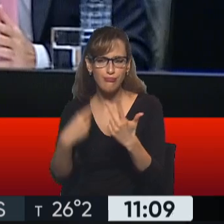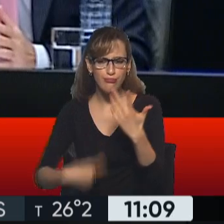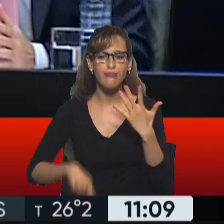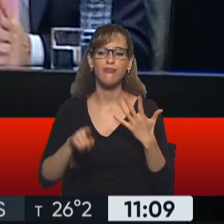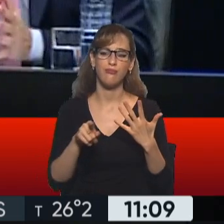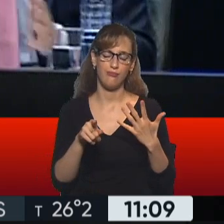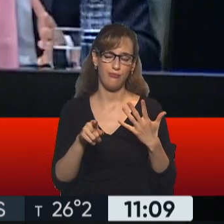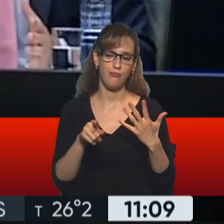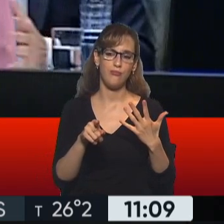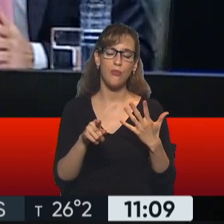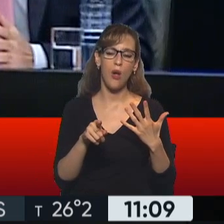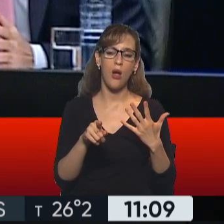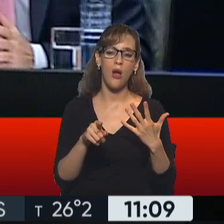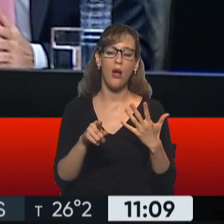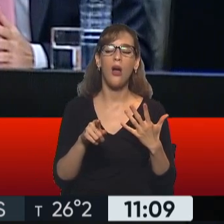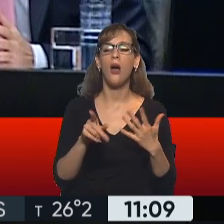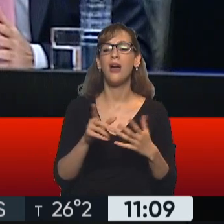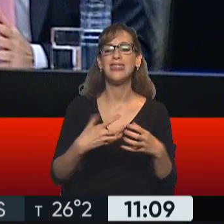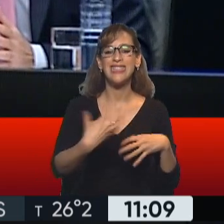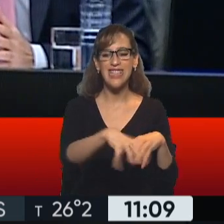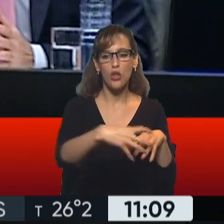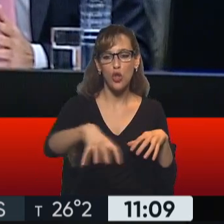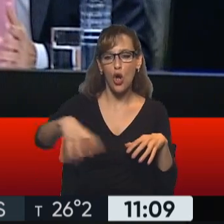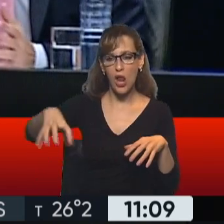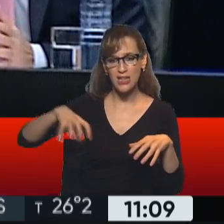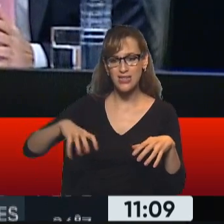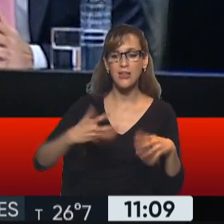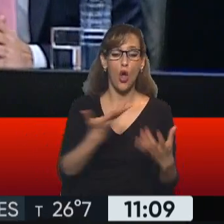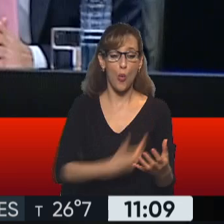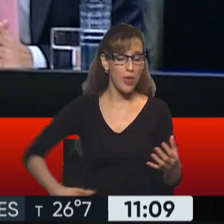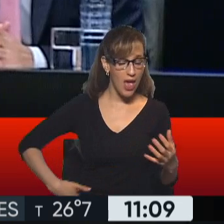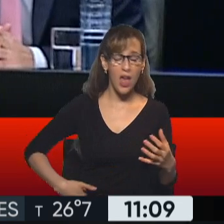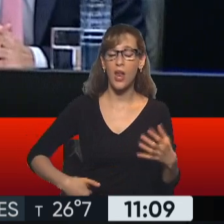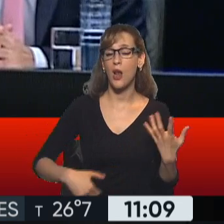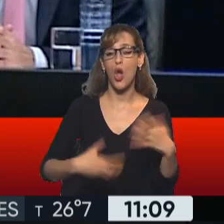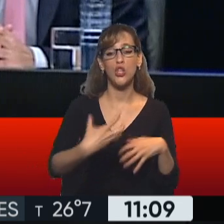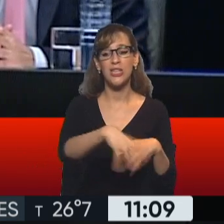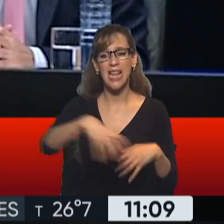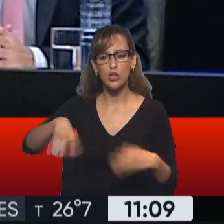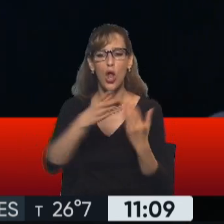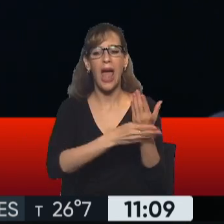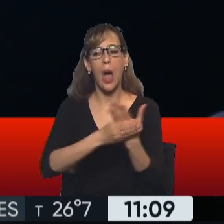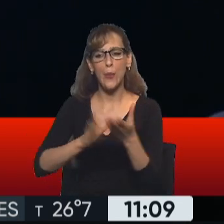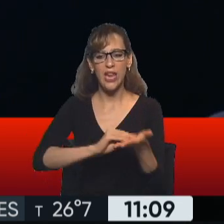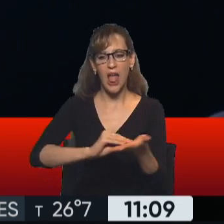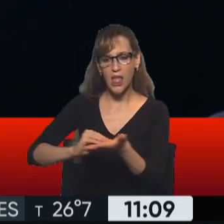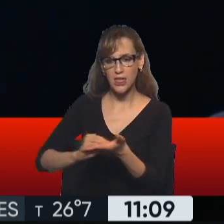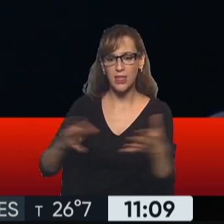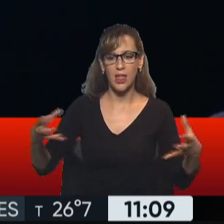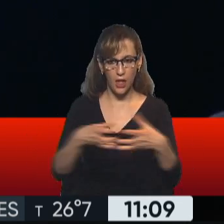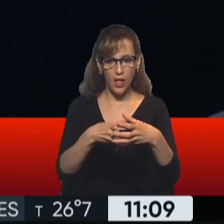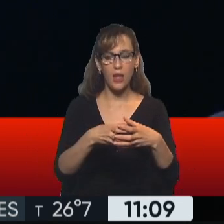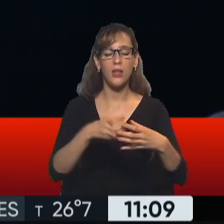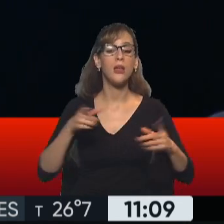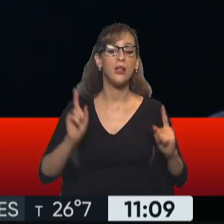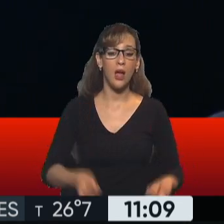a distintos sectores del gobierno, distintos sectores del gabinete, distintas jurisdicciones y el jefe de gabinete ha